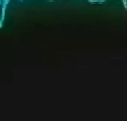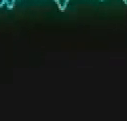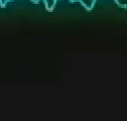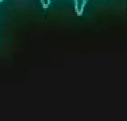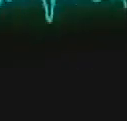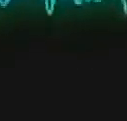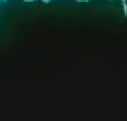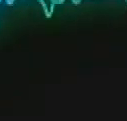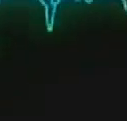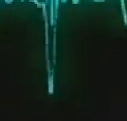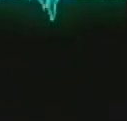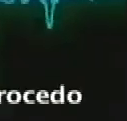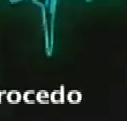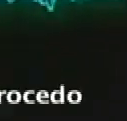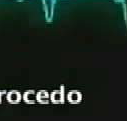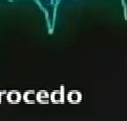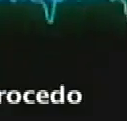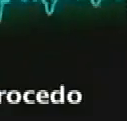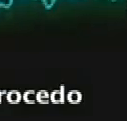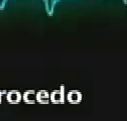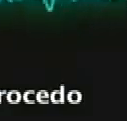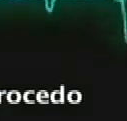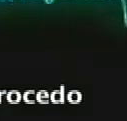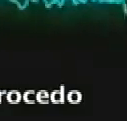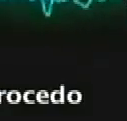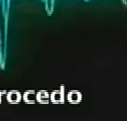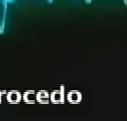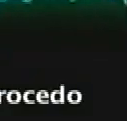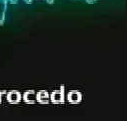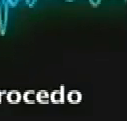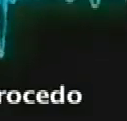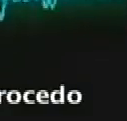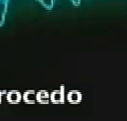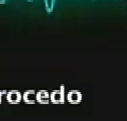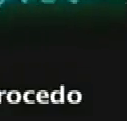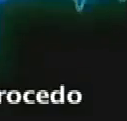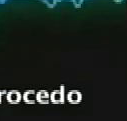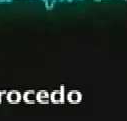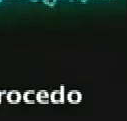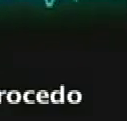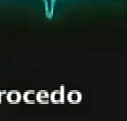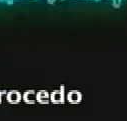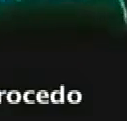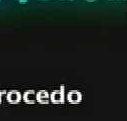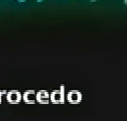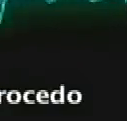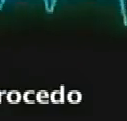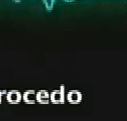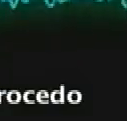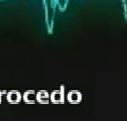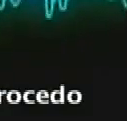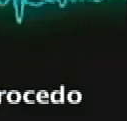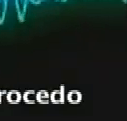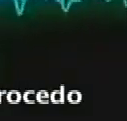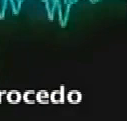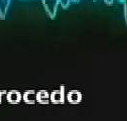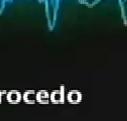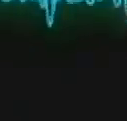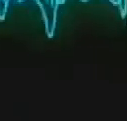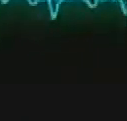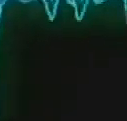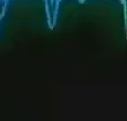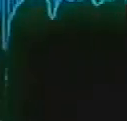Prueba lista, ya para todo, pero te he confirmado, pero se va a guardarlo para